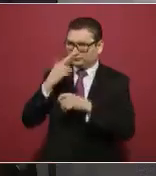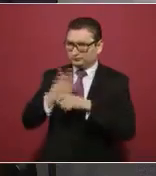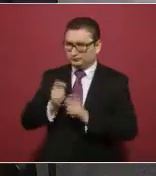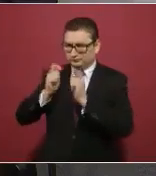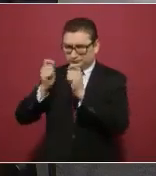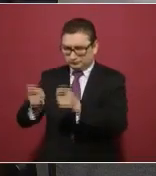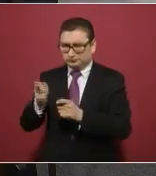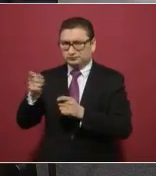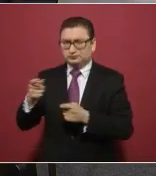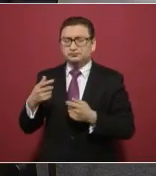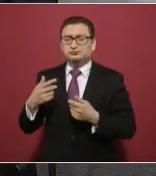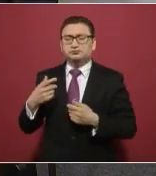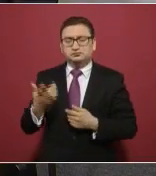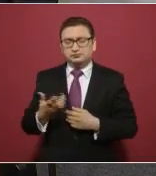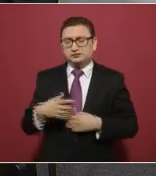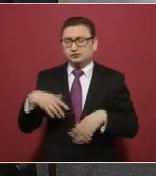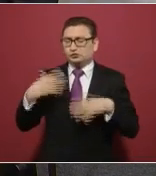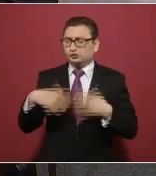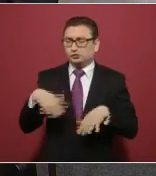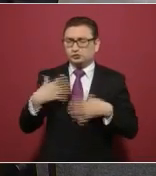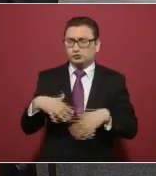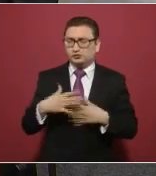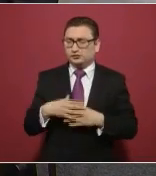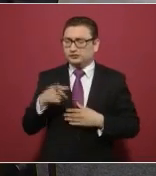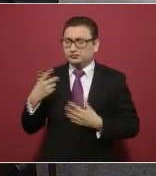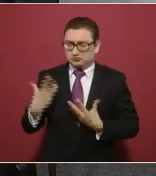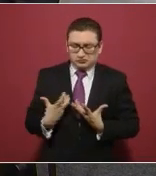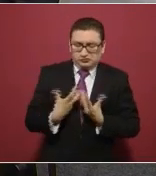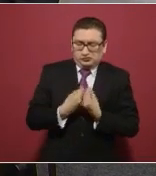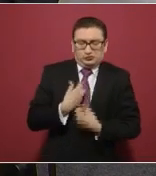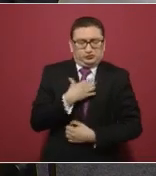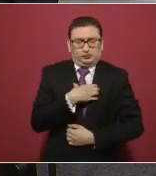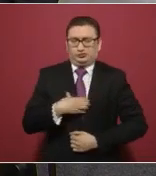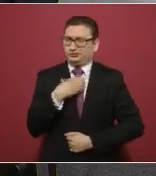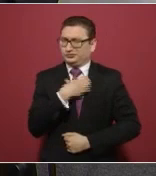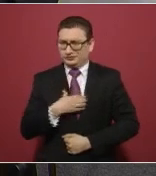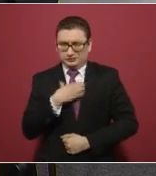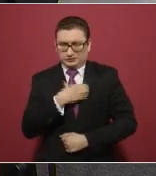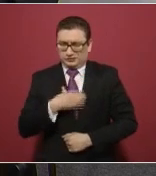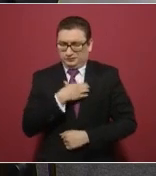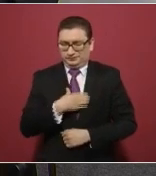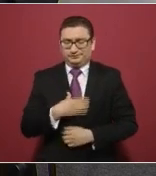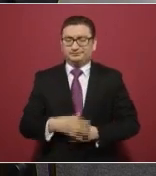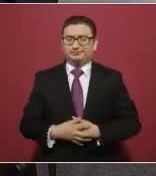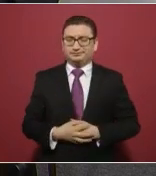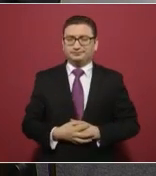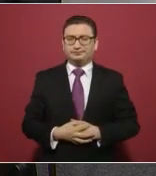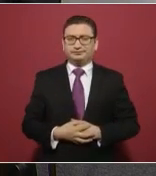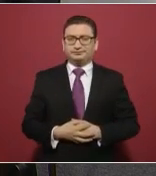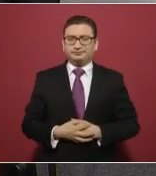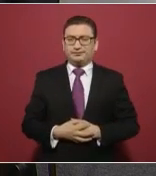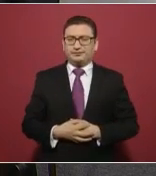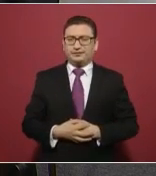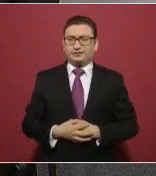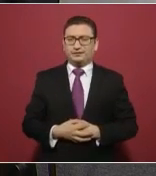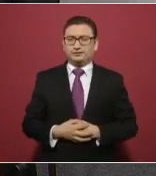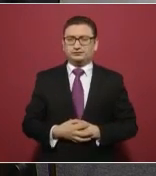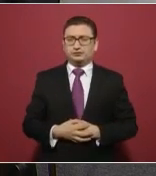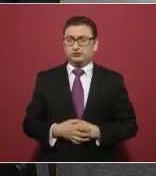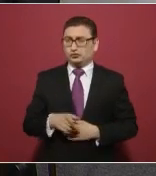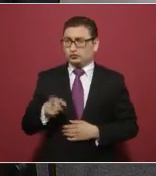nos congratula particularmente su presencia entre nosotros. Usted y